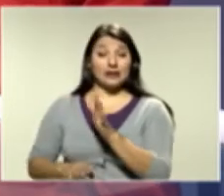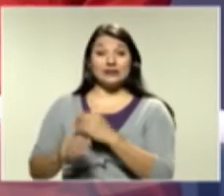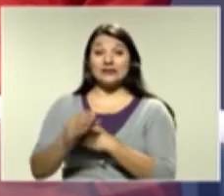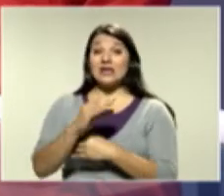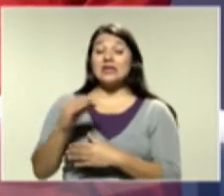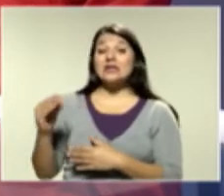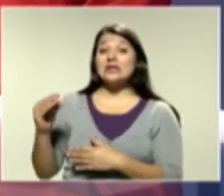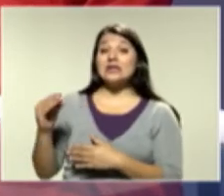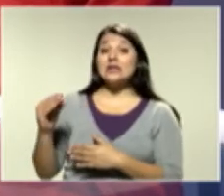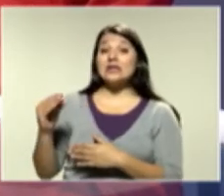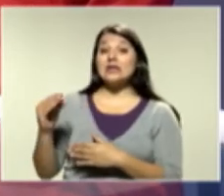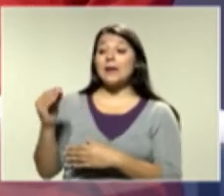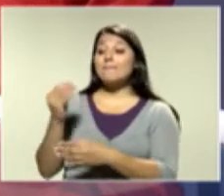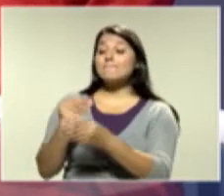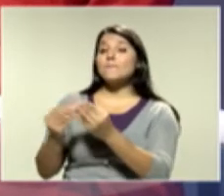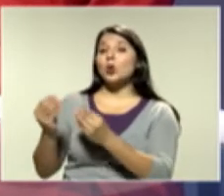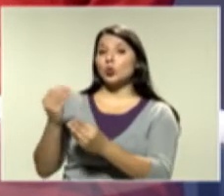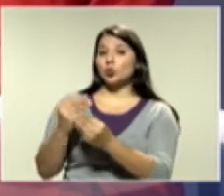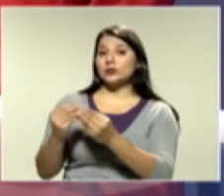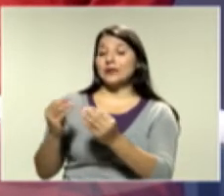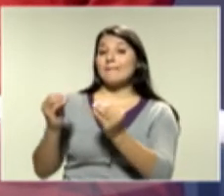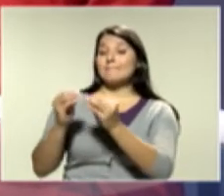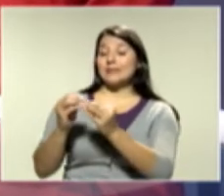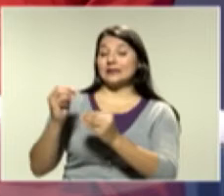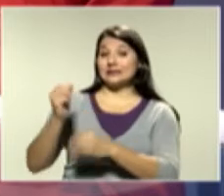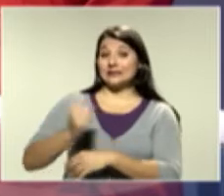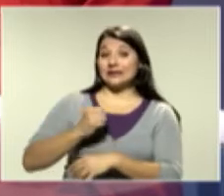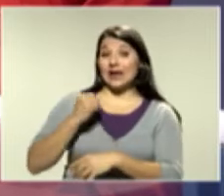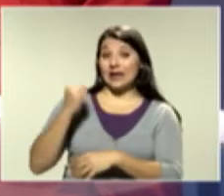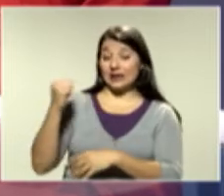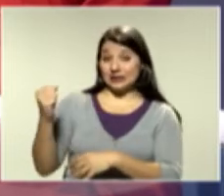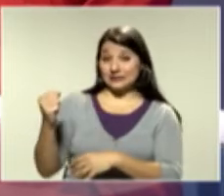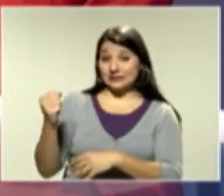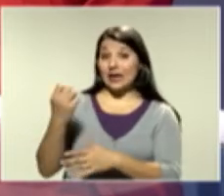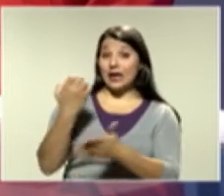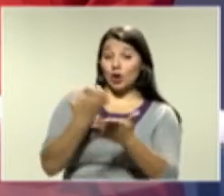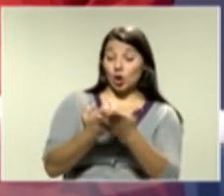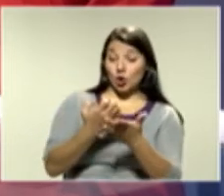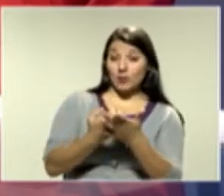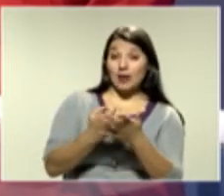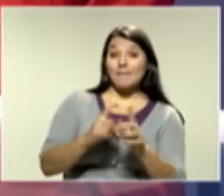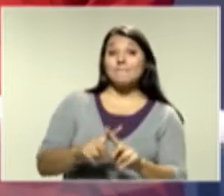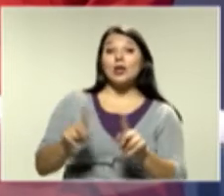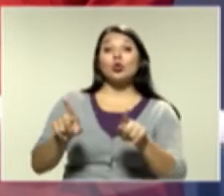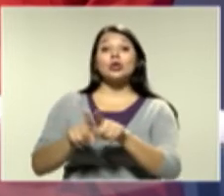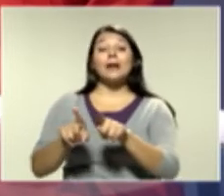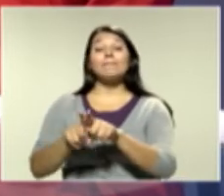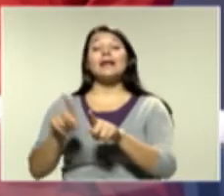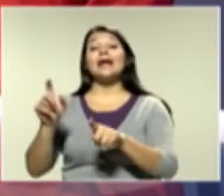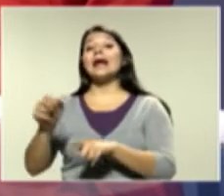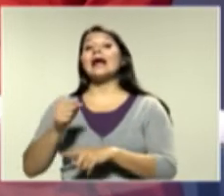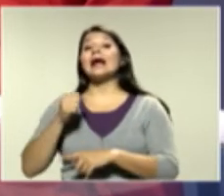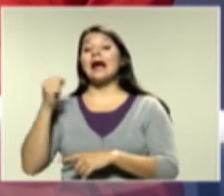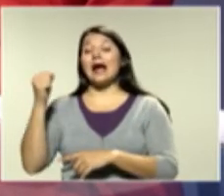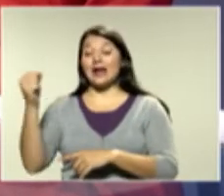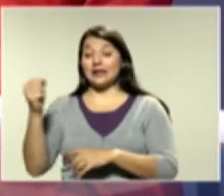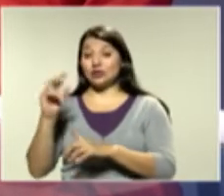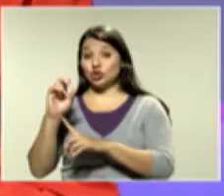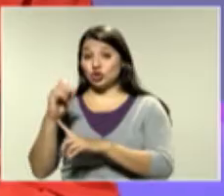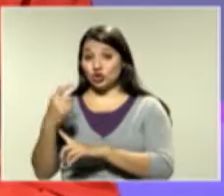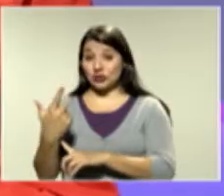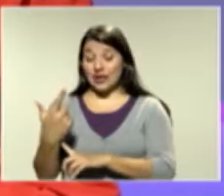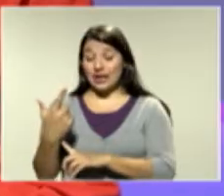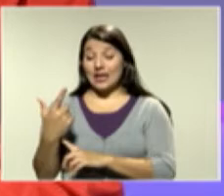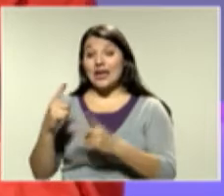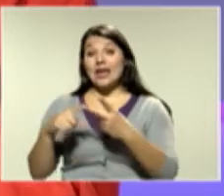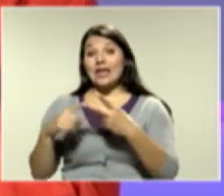que les ha producido una ganancia no solamente económica, sino también una ganancia social,